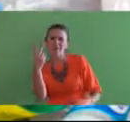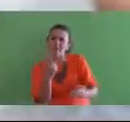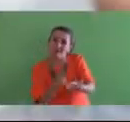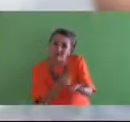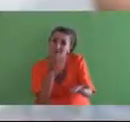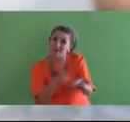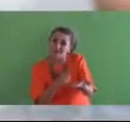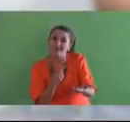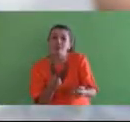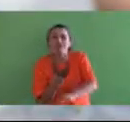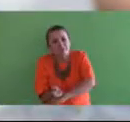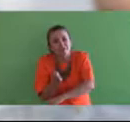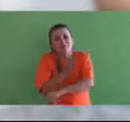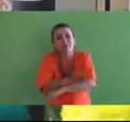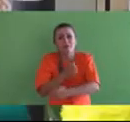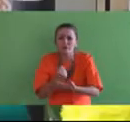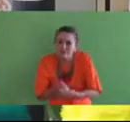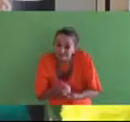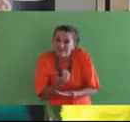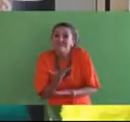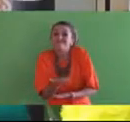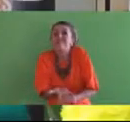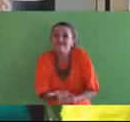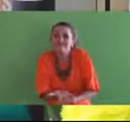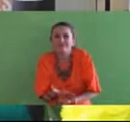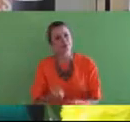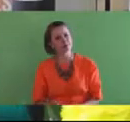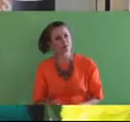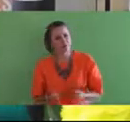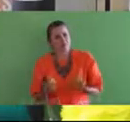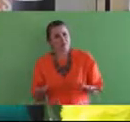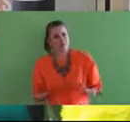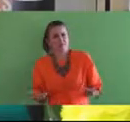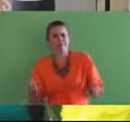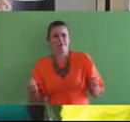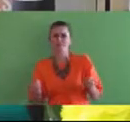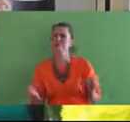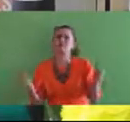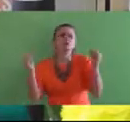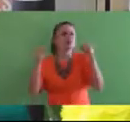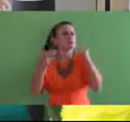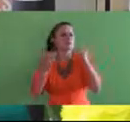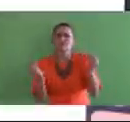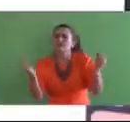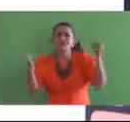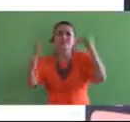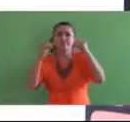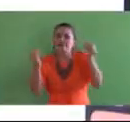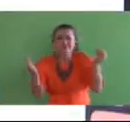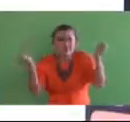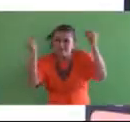pienso dos veces antes de comprar. ¿Para qué